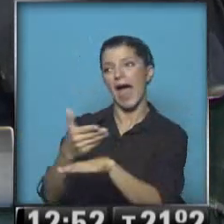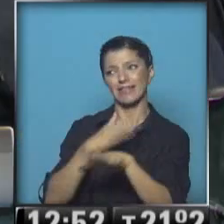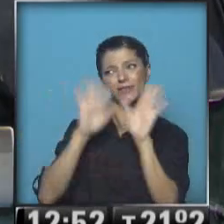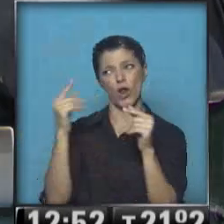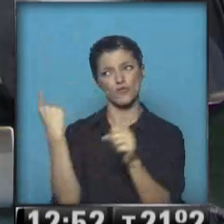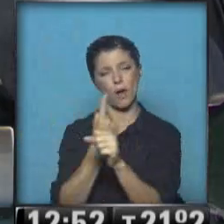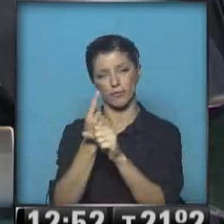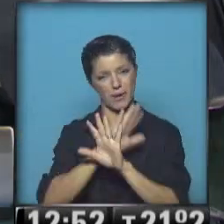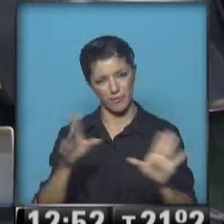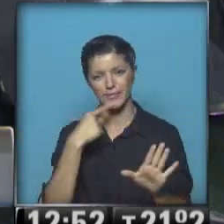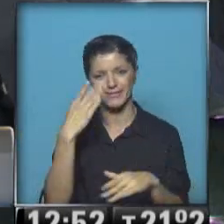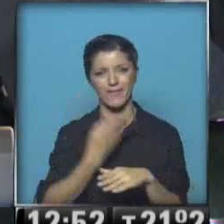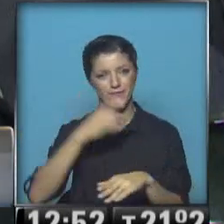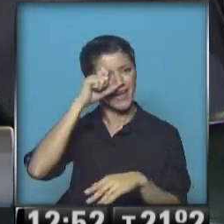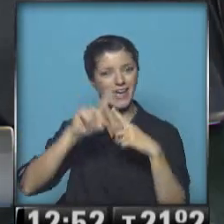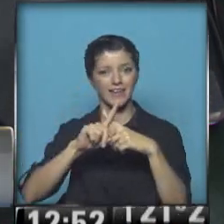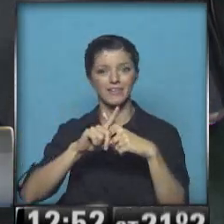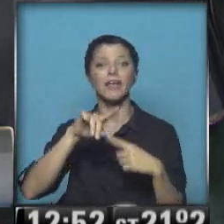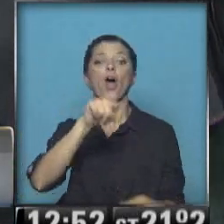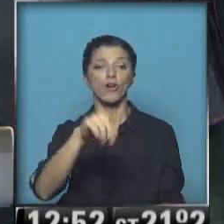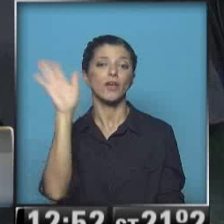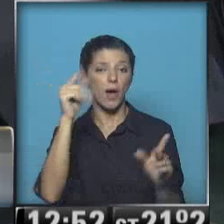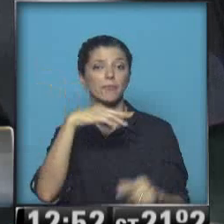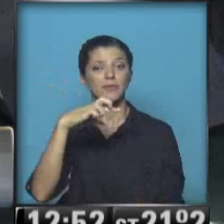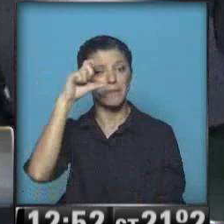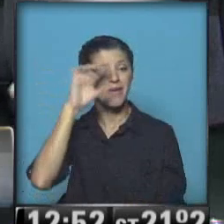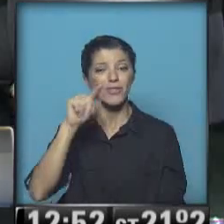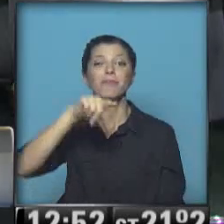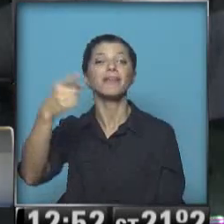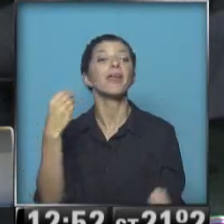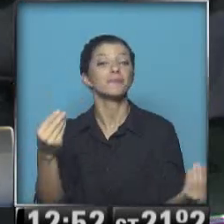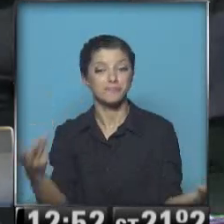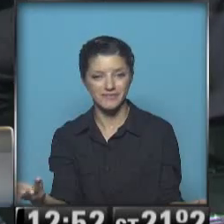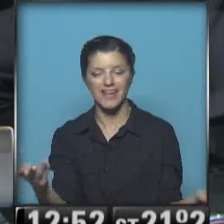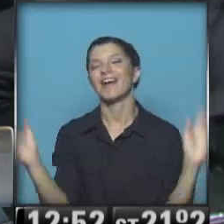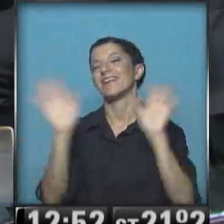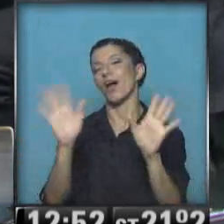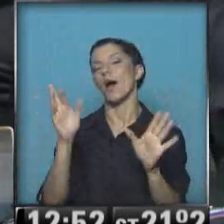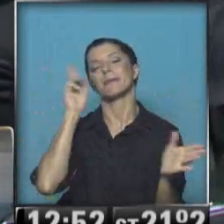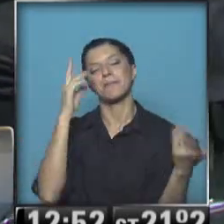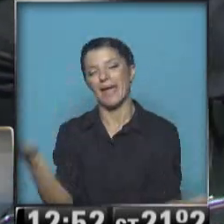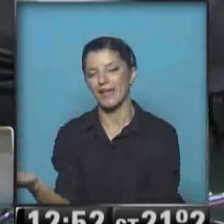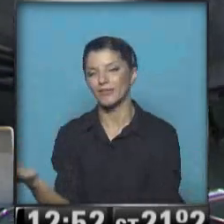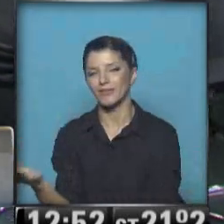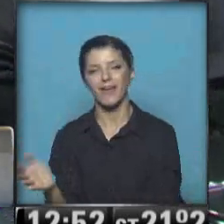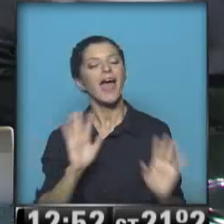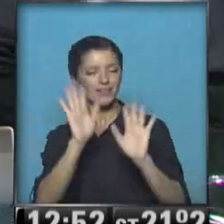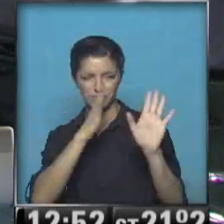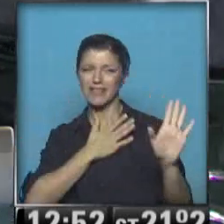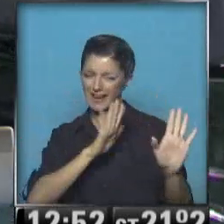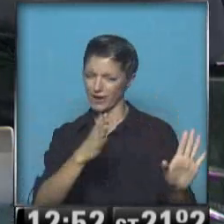si por ahí lo saludamos a Pedro y después mañana no lo tenemos José de Victoria pide no pero con todo respeto se lo